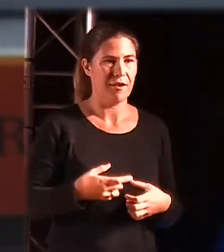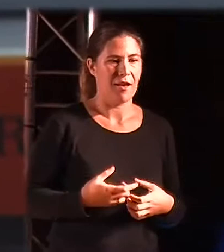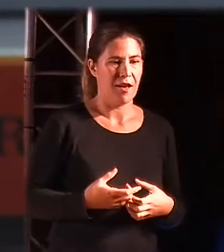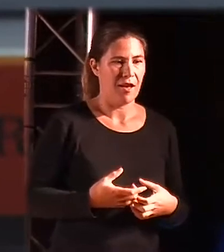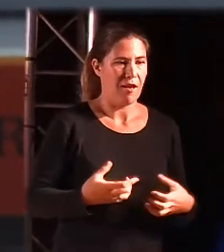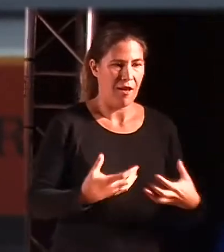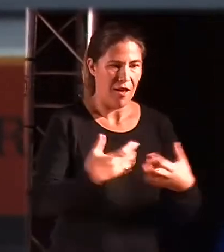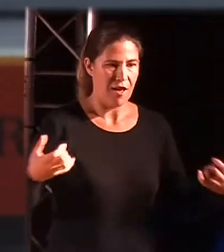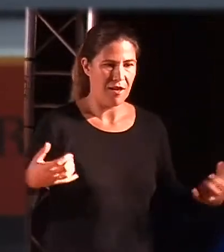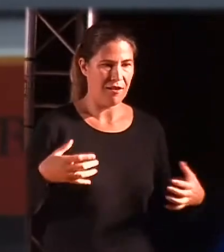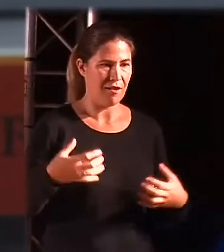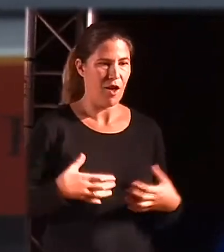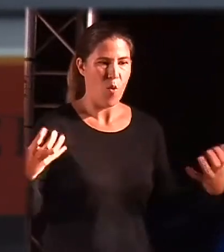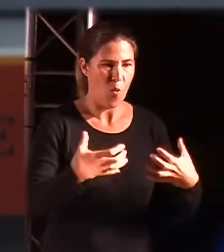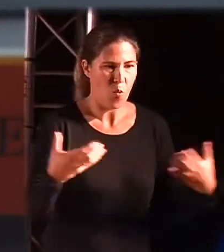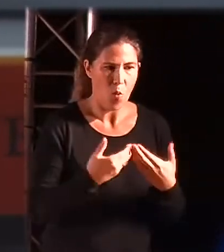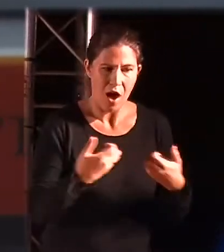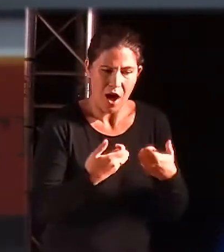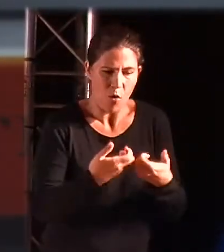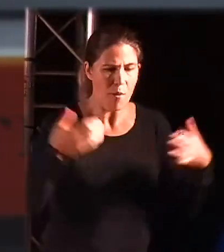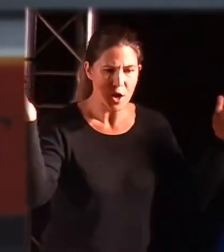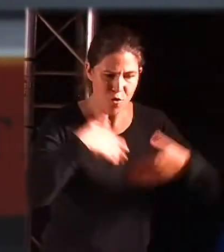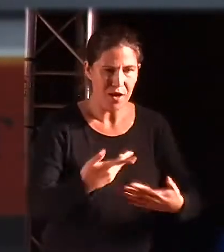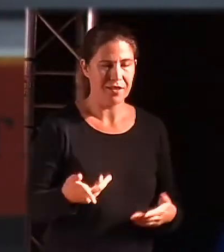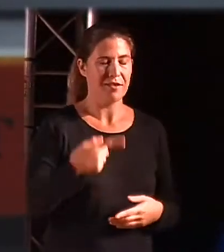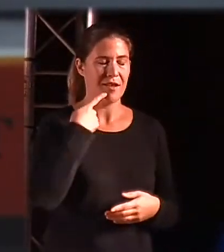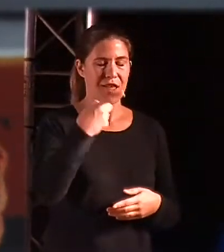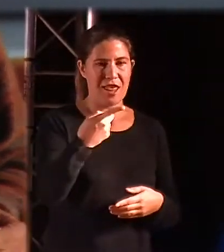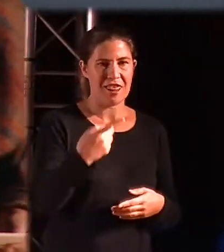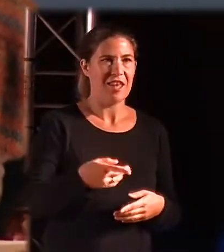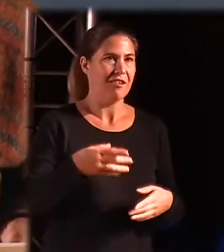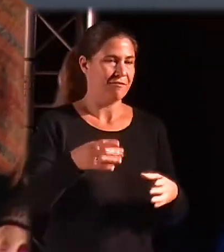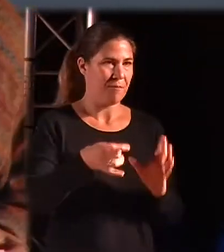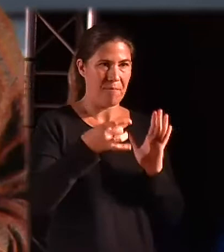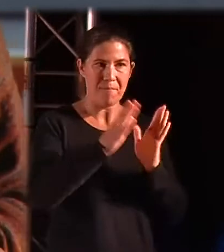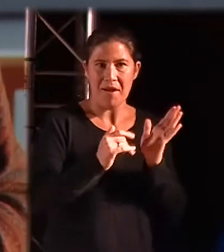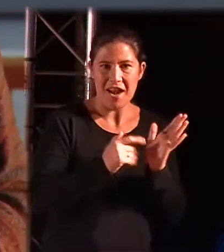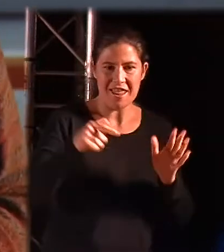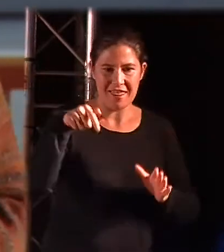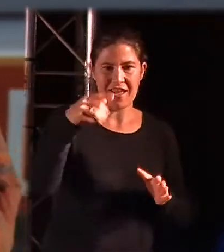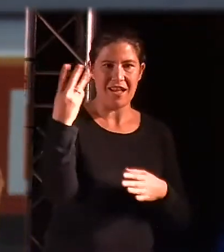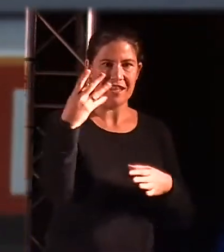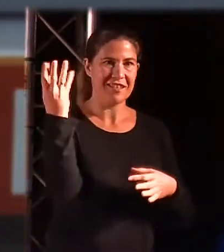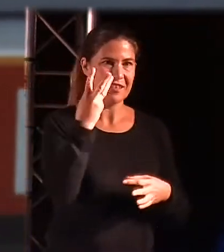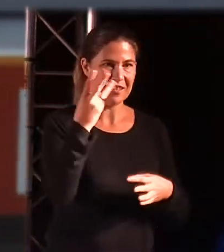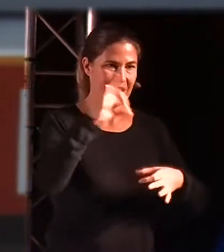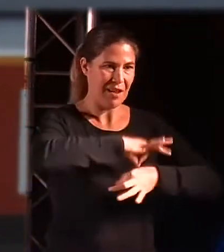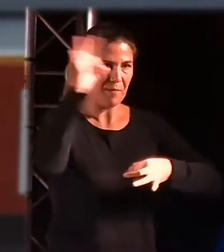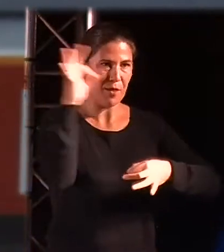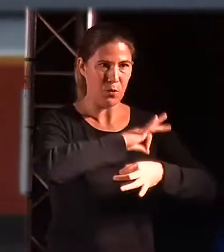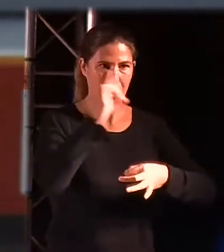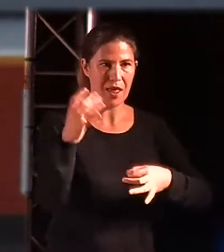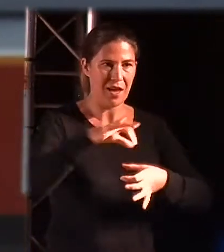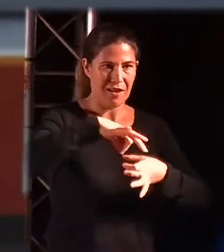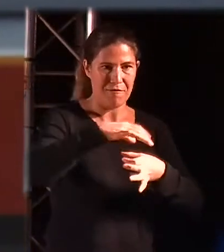huevos! Y a las 8 de la mañana estás en un bareto en la Malvarrosa diciendo, ¿qué hago yo aquí? Bueno, sin necesidad de estar hasta arriba de